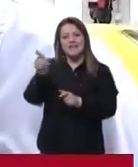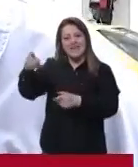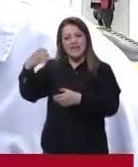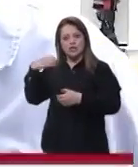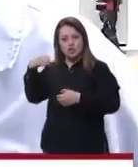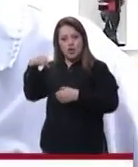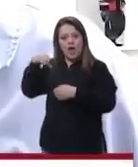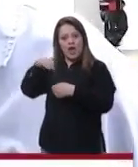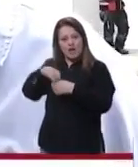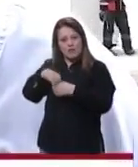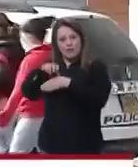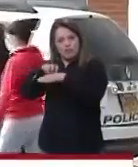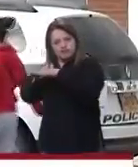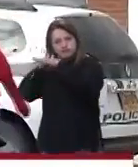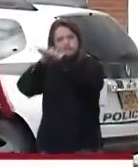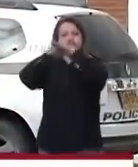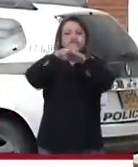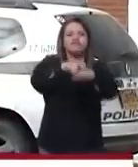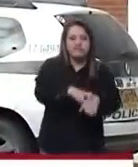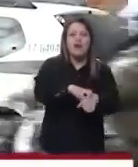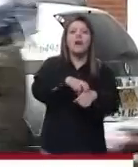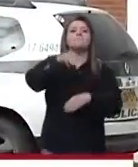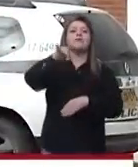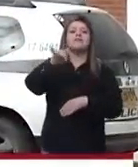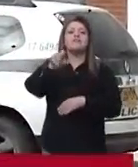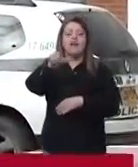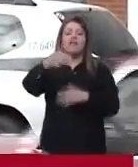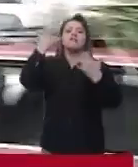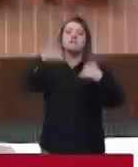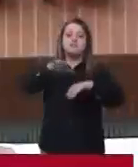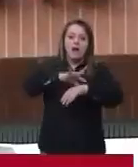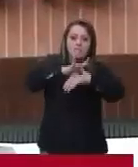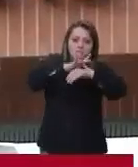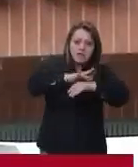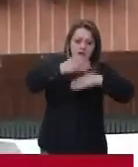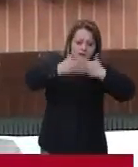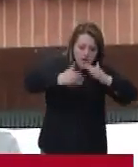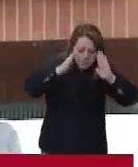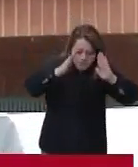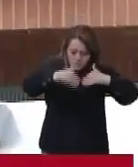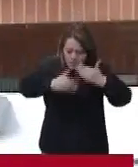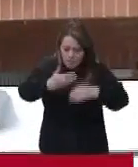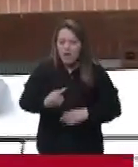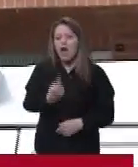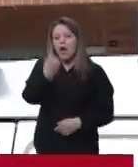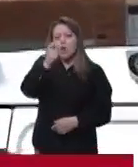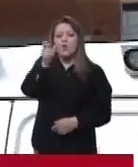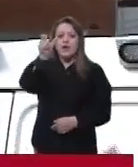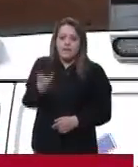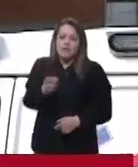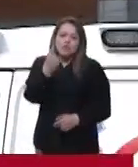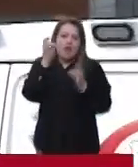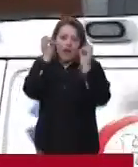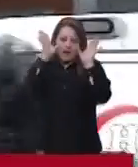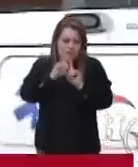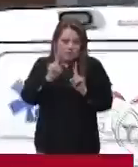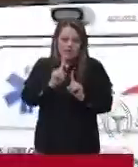accidente. Todos ya han sido atendidos, valorados por nuestros especialistas. Ninguno reviste en este momento